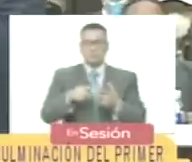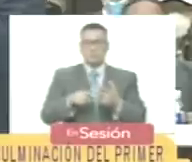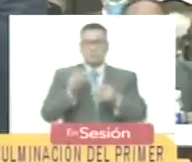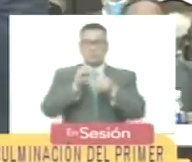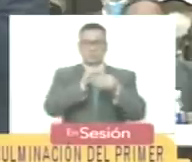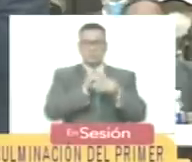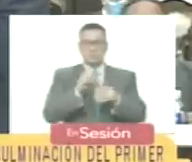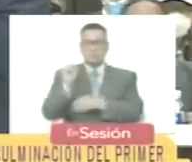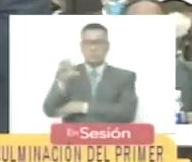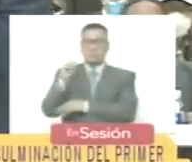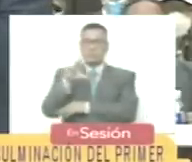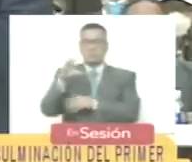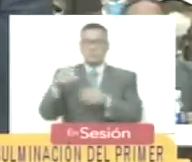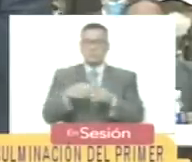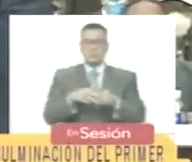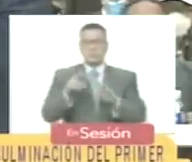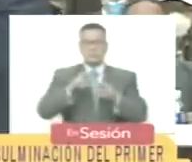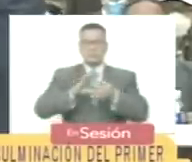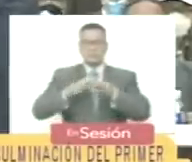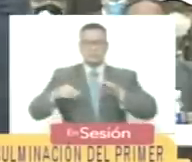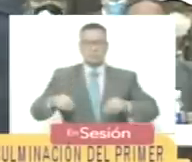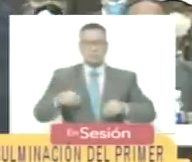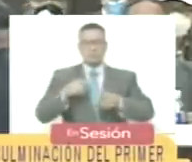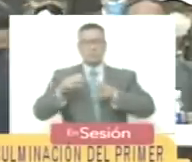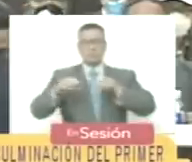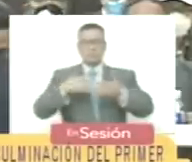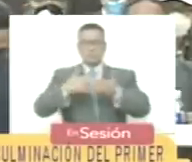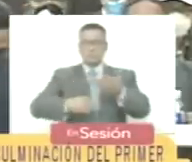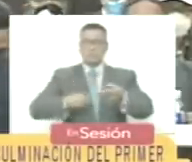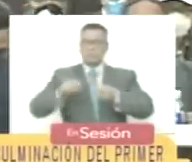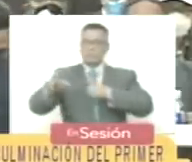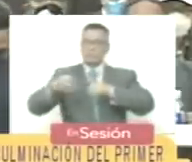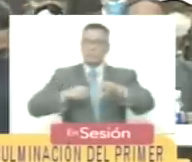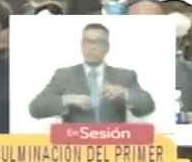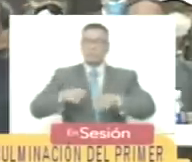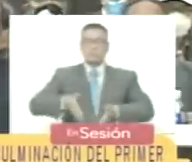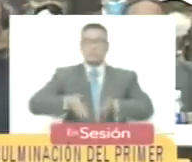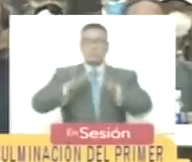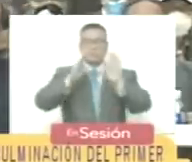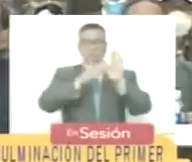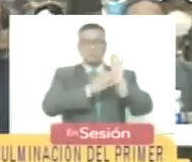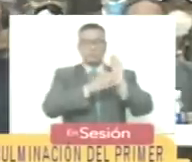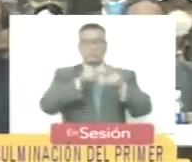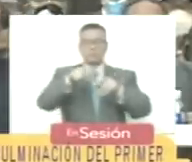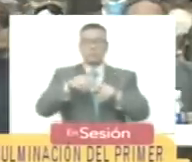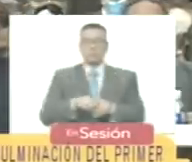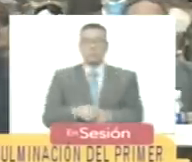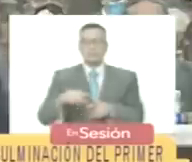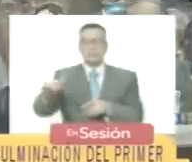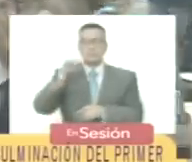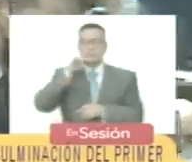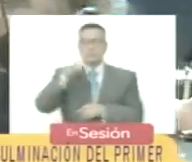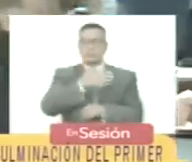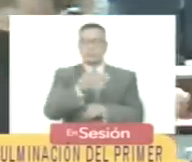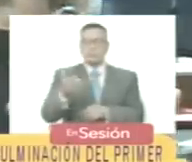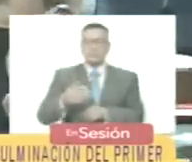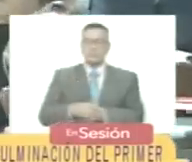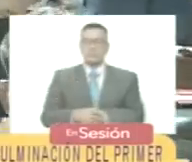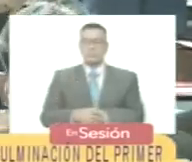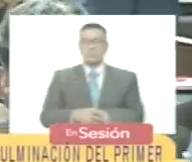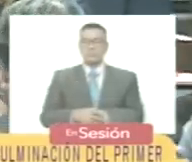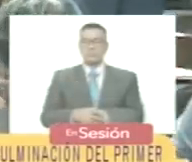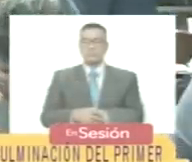convocatorias, asambleas, redes, medios, volantes, paredes, para informarle